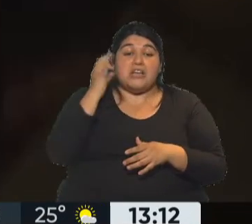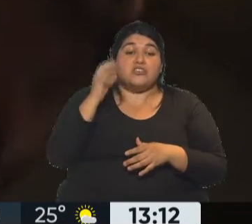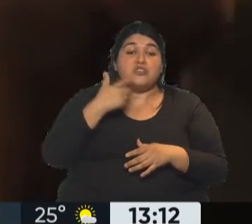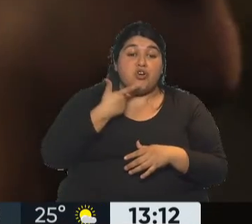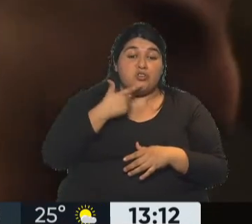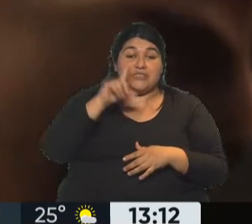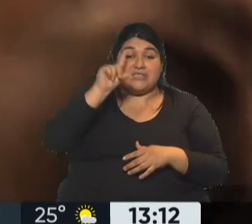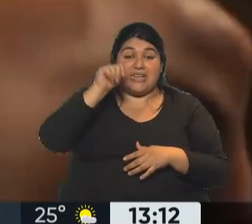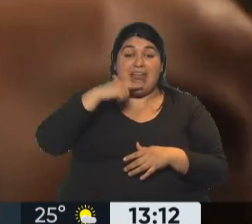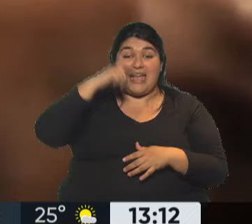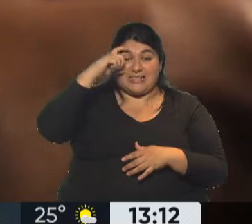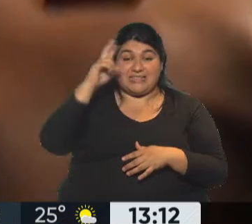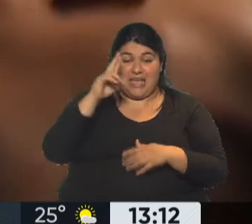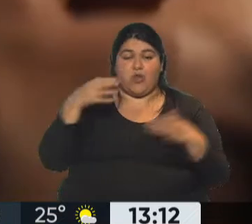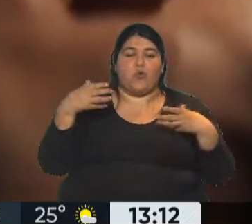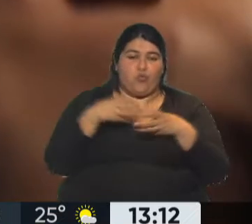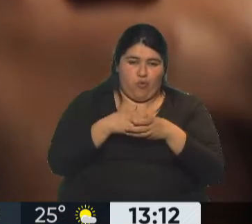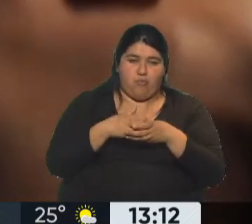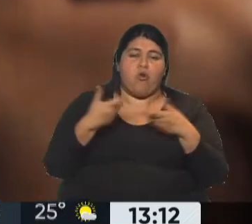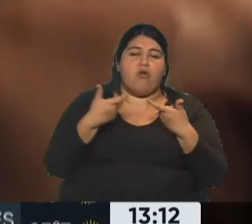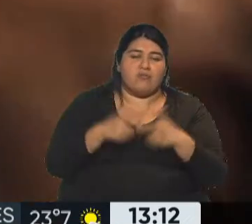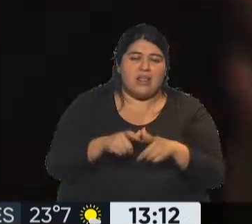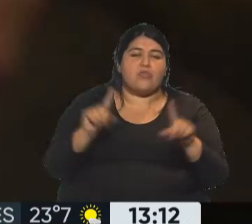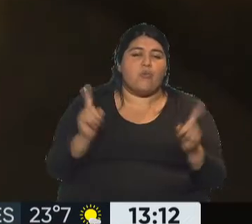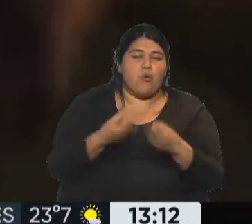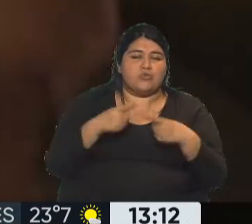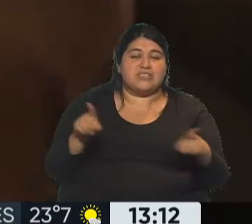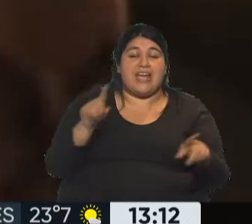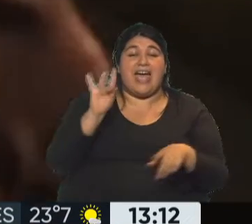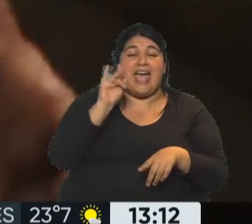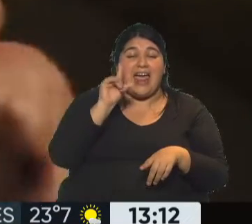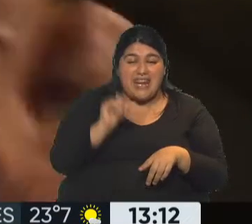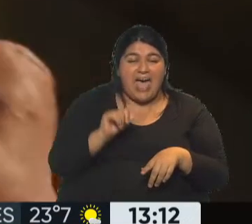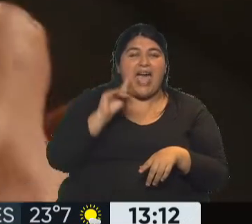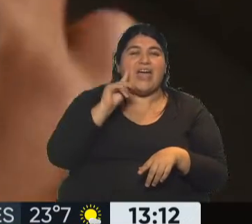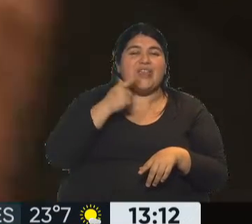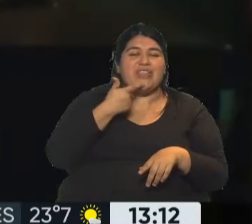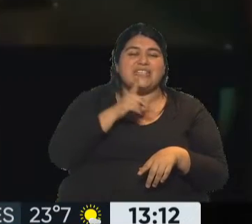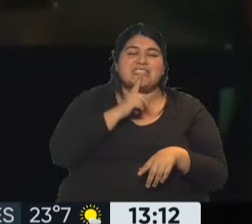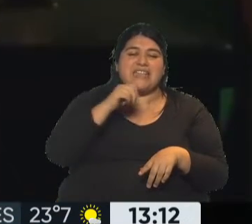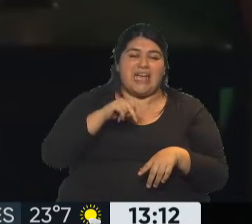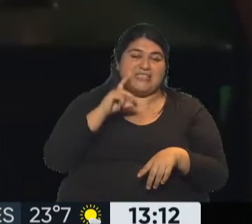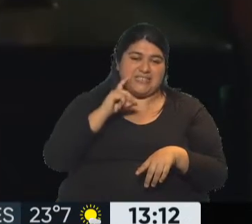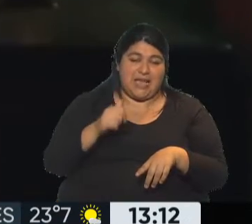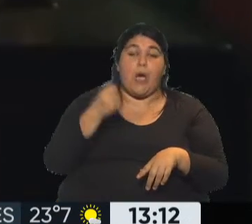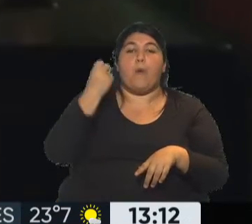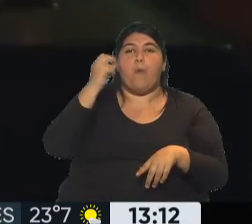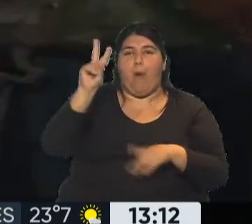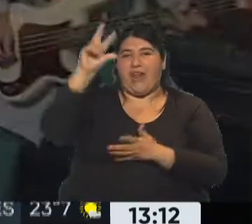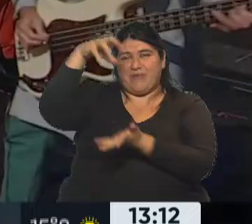las 8:30 de la noche La Distancia, que es su nuevo disco, el disco que hicieron con su producción propia. Están ellos haciendo también sus nuevos